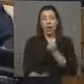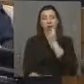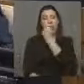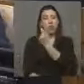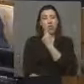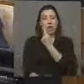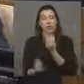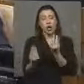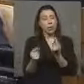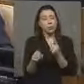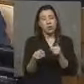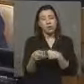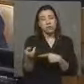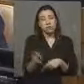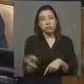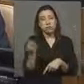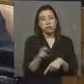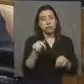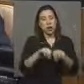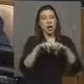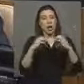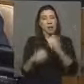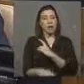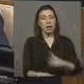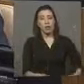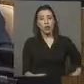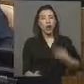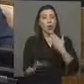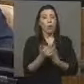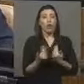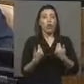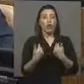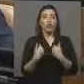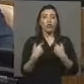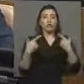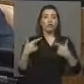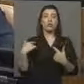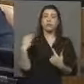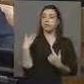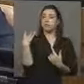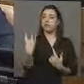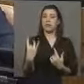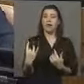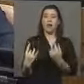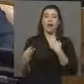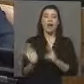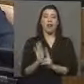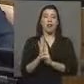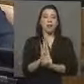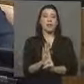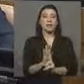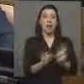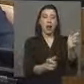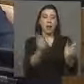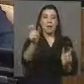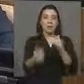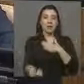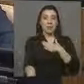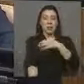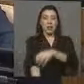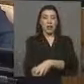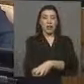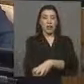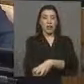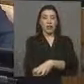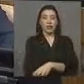muchas veces, ¿no es cierto?, en esta Cámara de Diputados, desde que tuve el honor de venir a representar a la gente de nuestra región acá, acá, fue